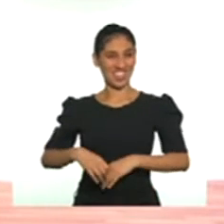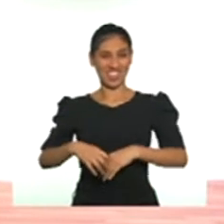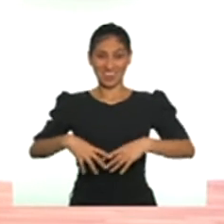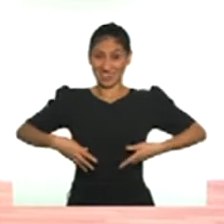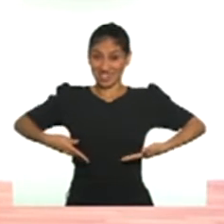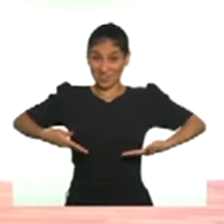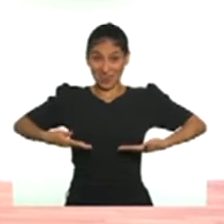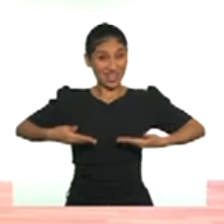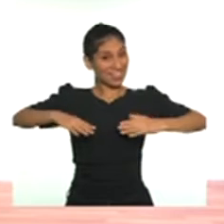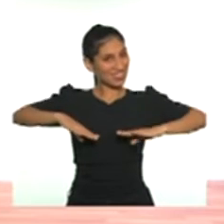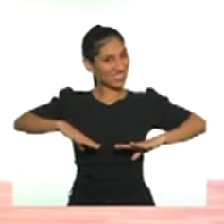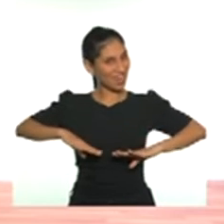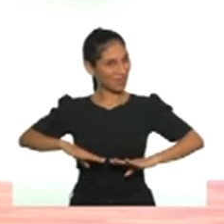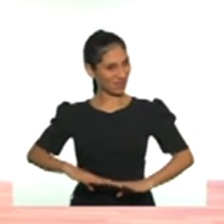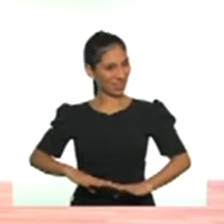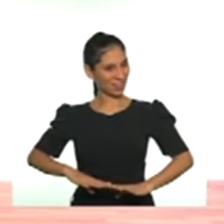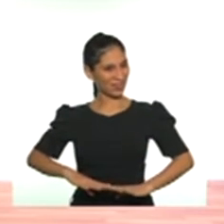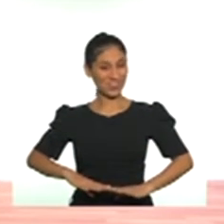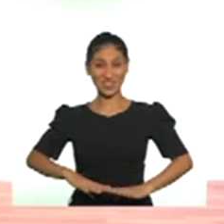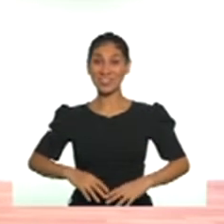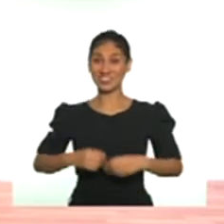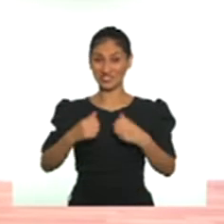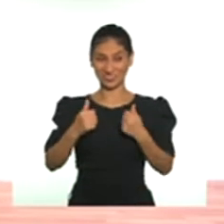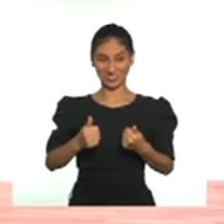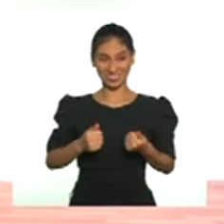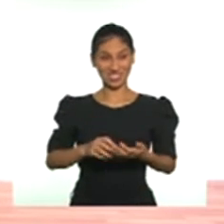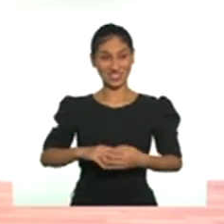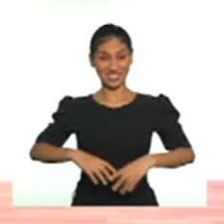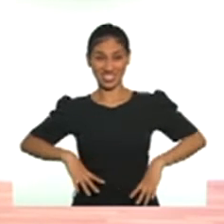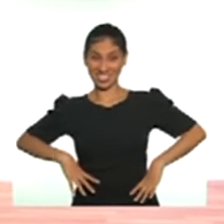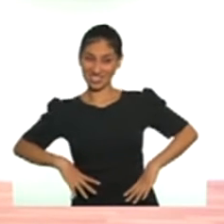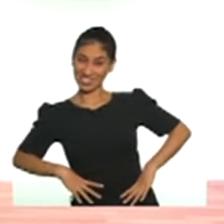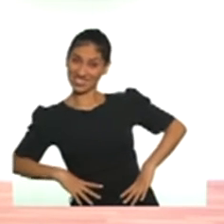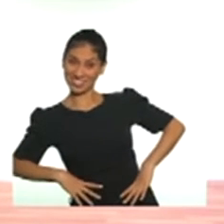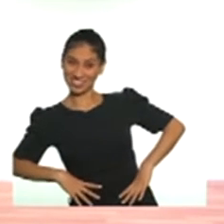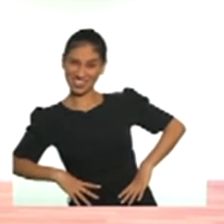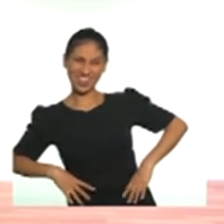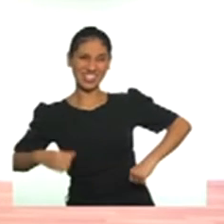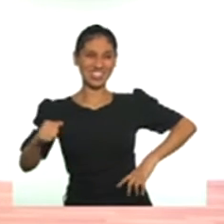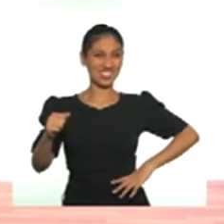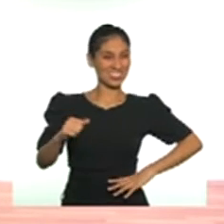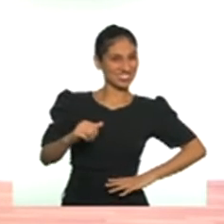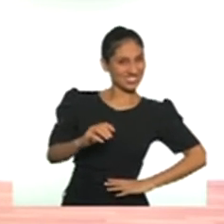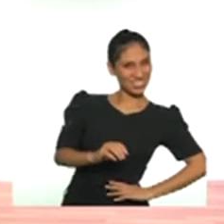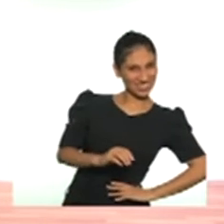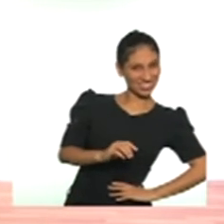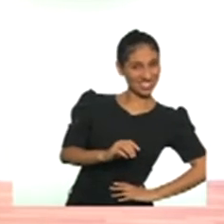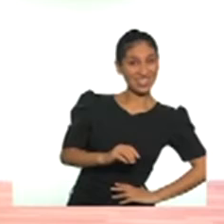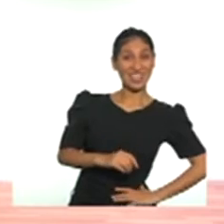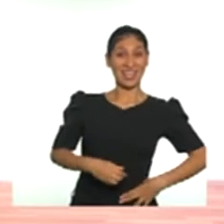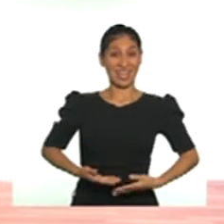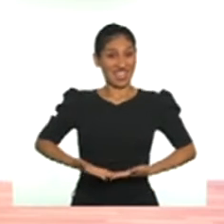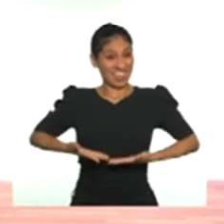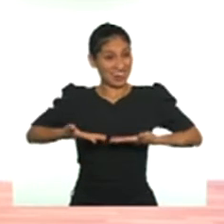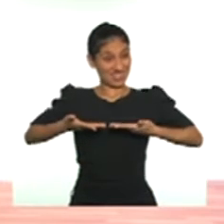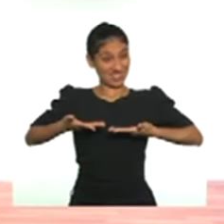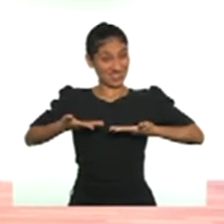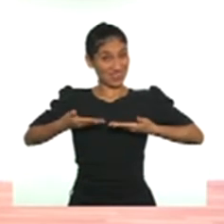izquierda, arriba y abajo. Una vez más, derecha,